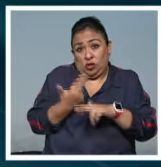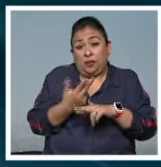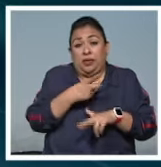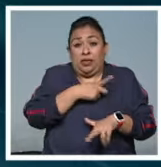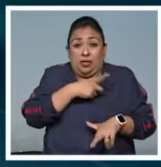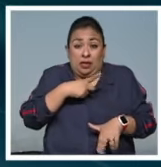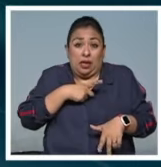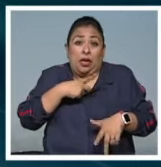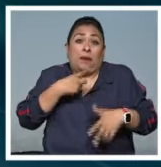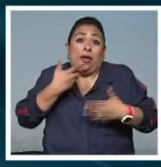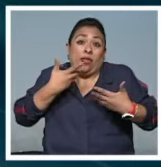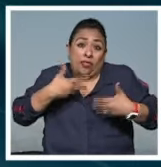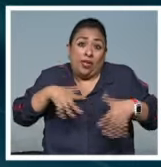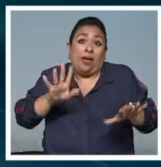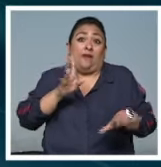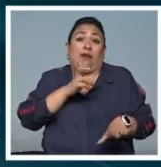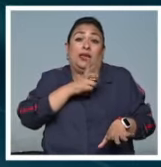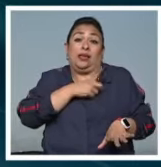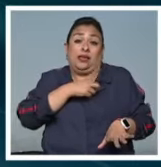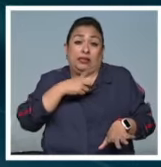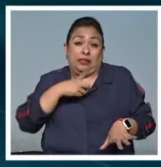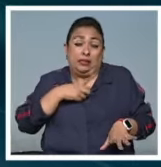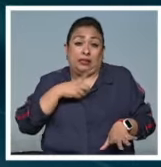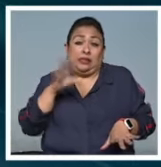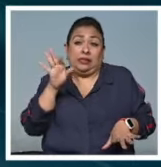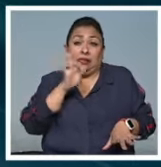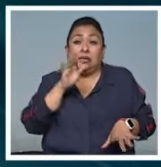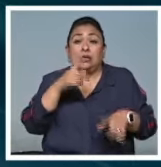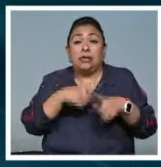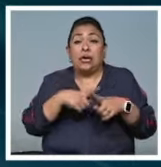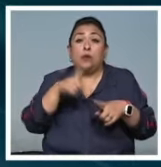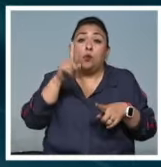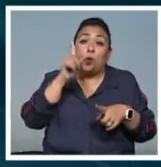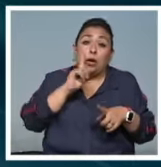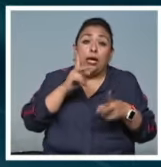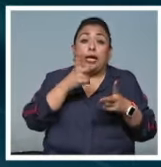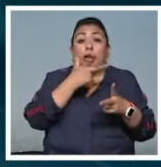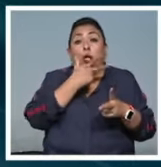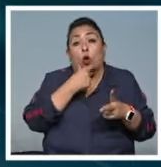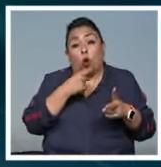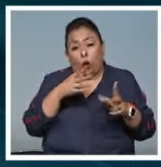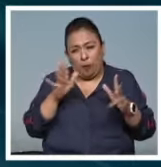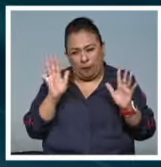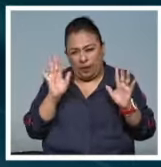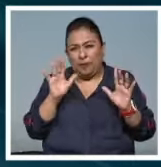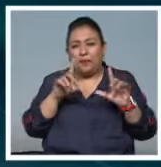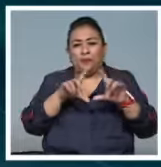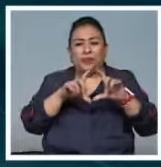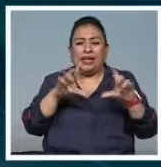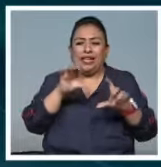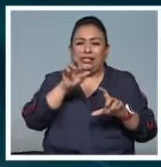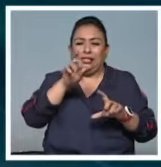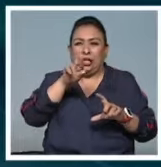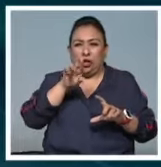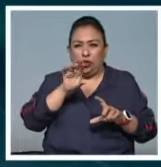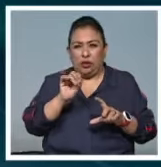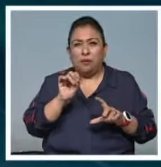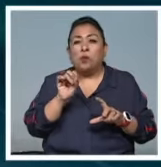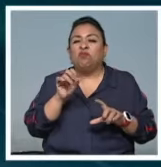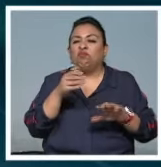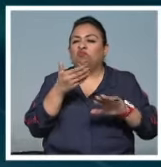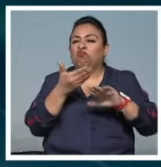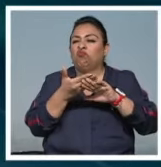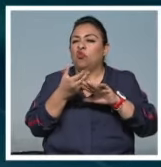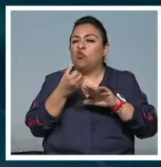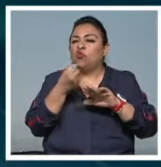deben poseer o deberían poseer o desempeñar las mujeres y los hombres. Un estereotipo de género es muy